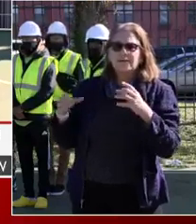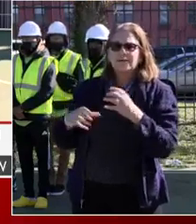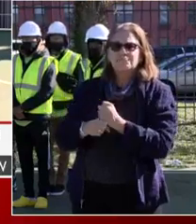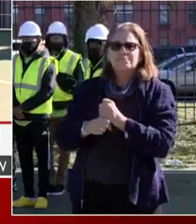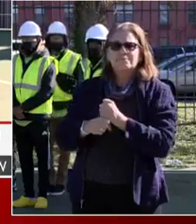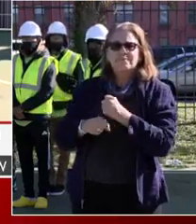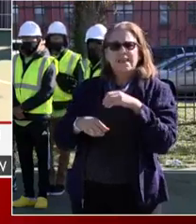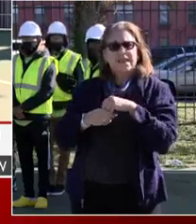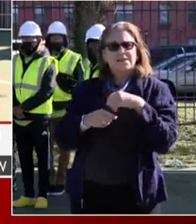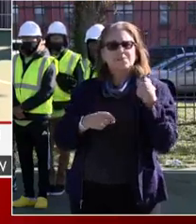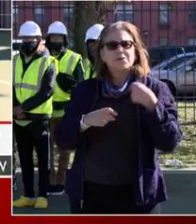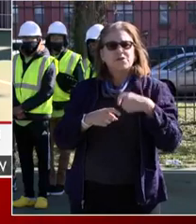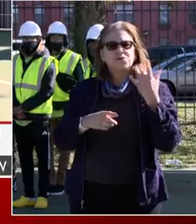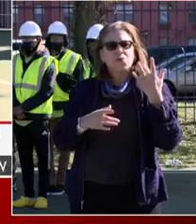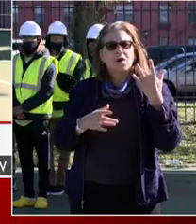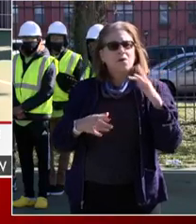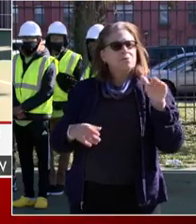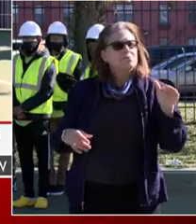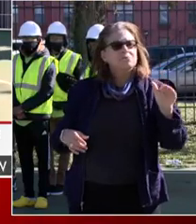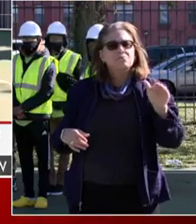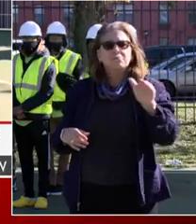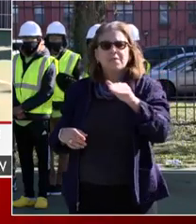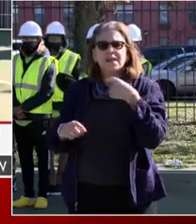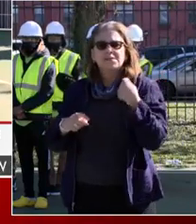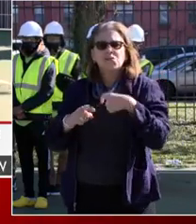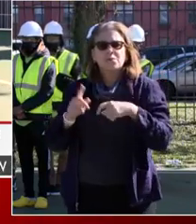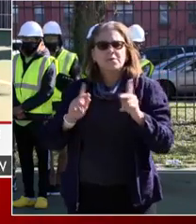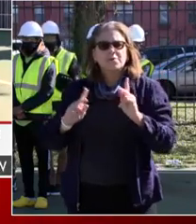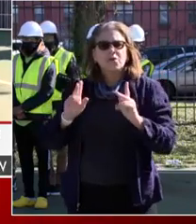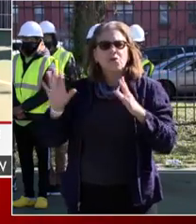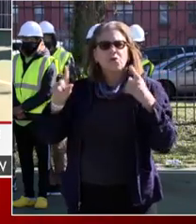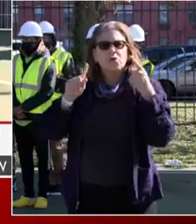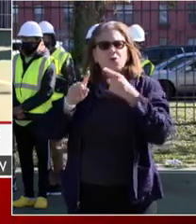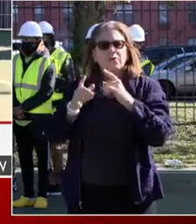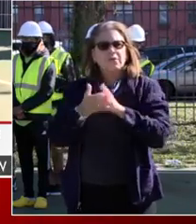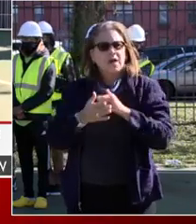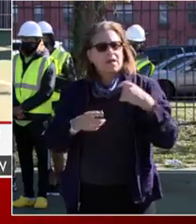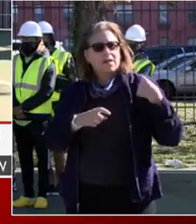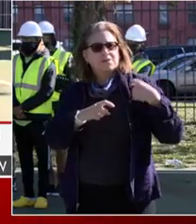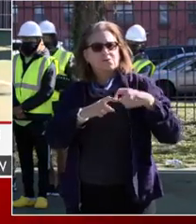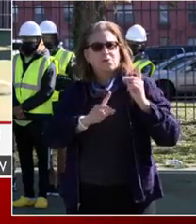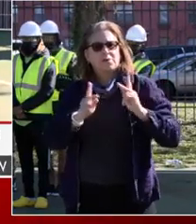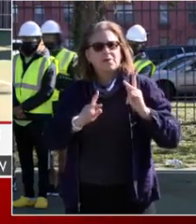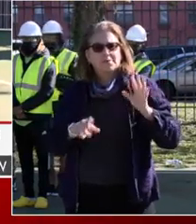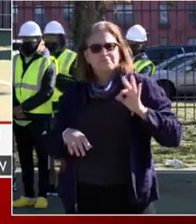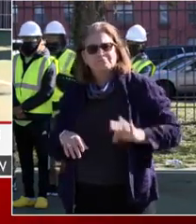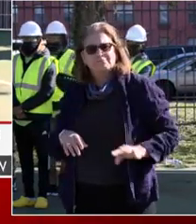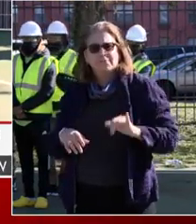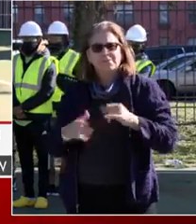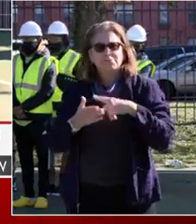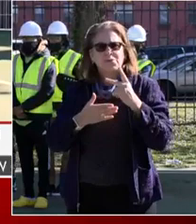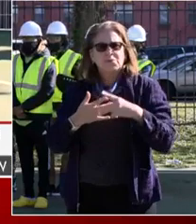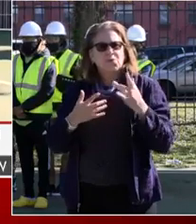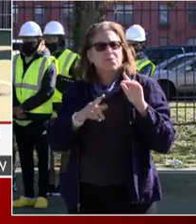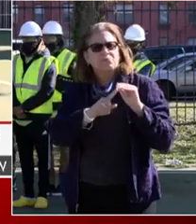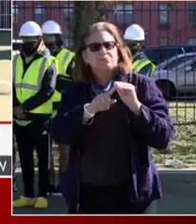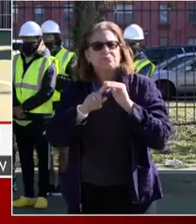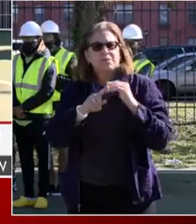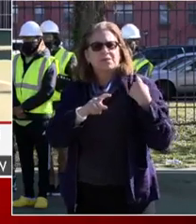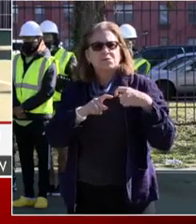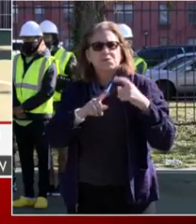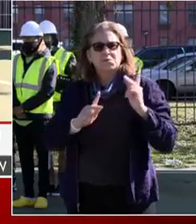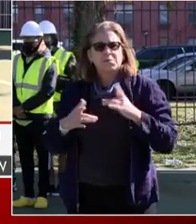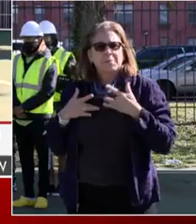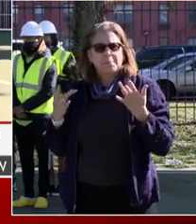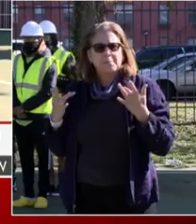Latino community and what you hope they take from this. Gracias por la pregunta. Mi nombre es Eduardo